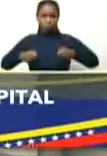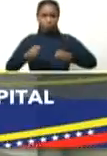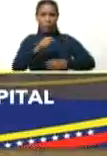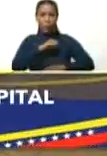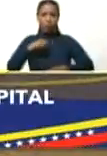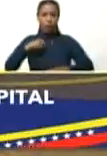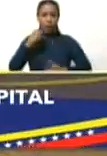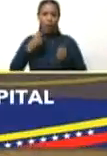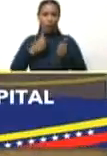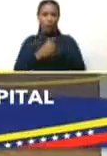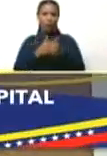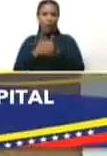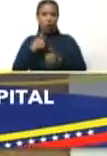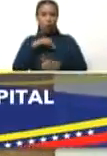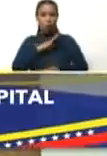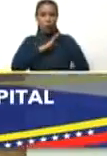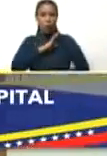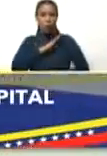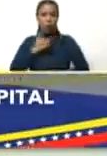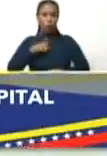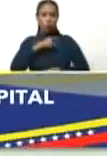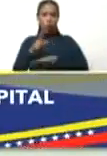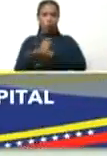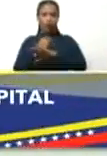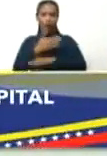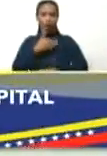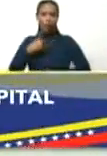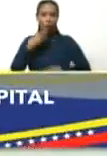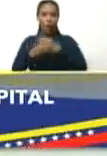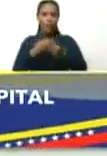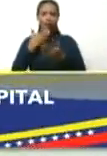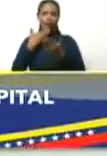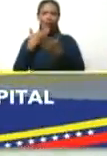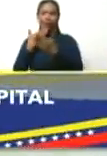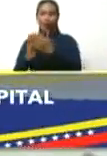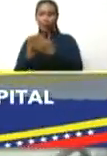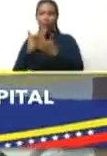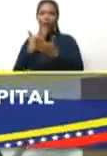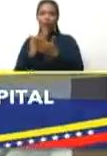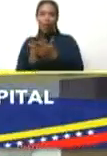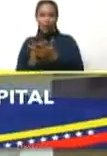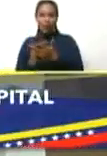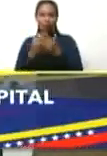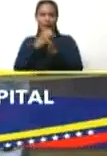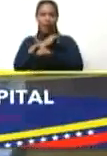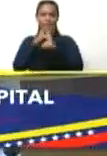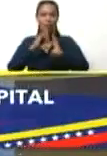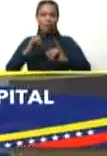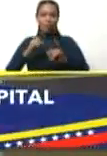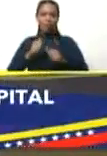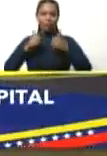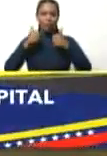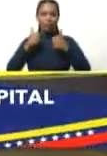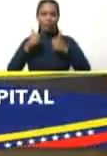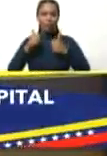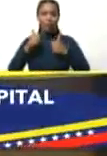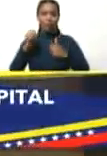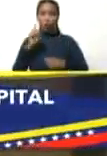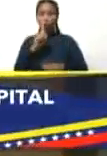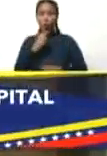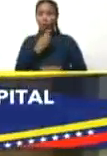asistencial, y en el de nosotros propios, nuestro gobernador, le queremos extender nuestro agradecimiento y nuestra felicidad. Y lo que no ha dicho